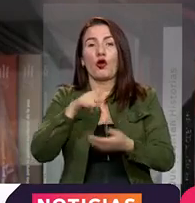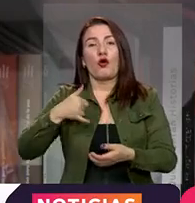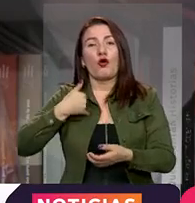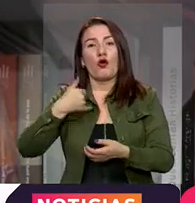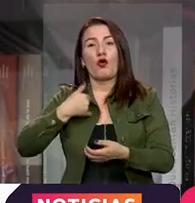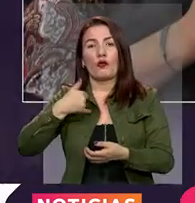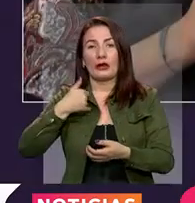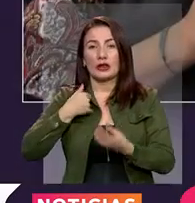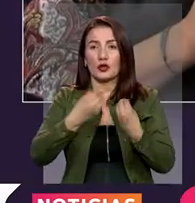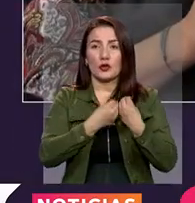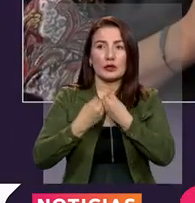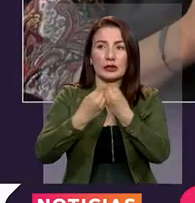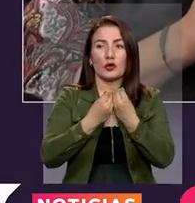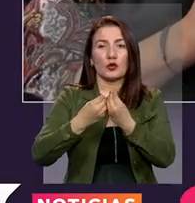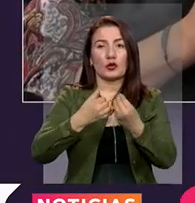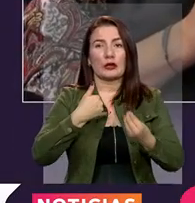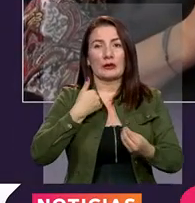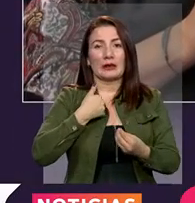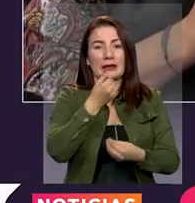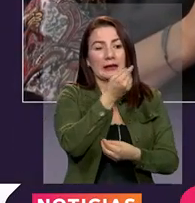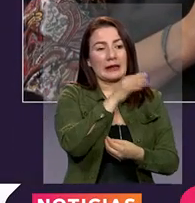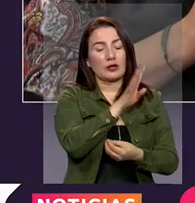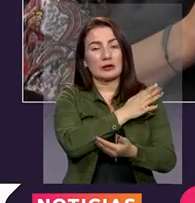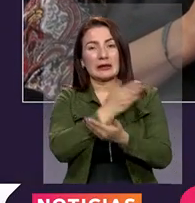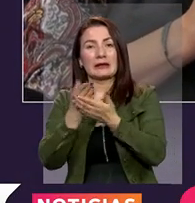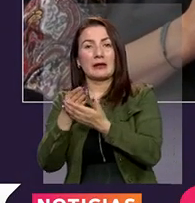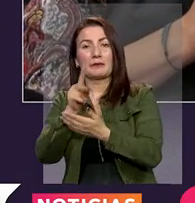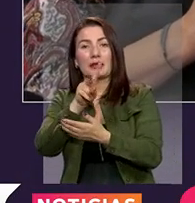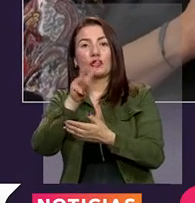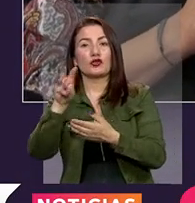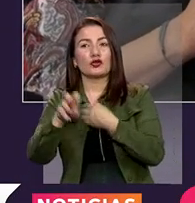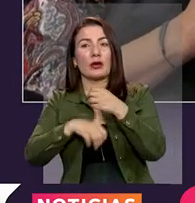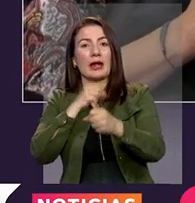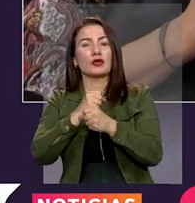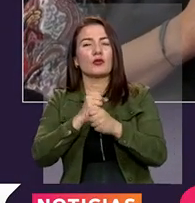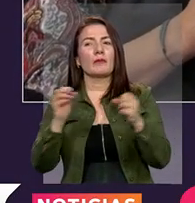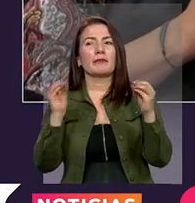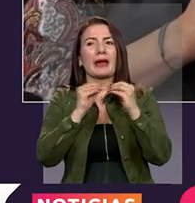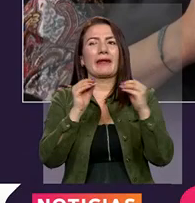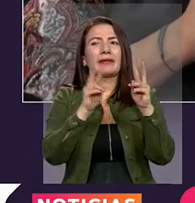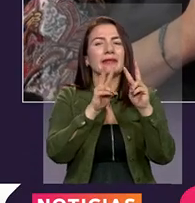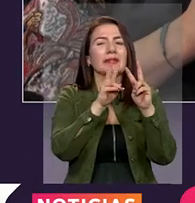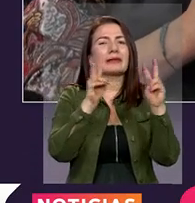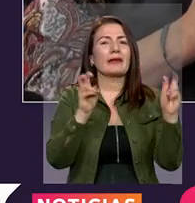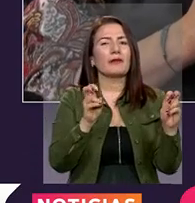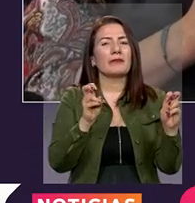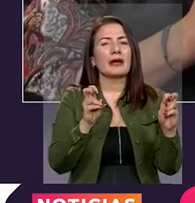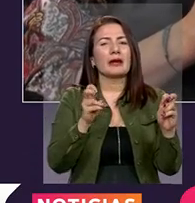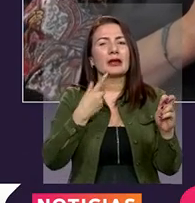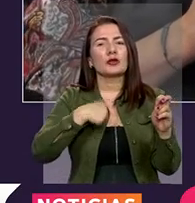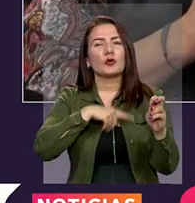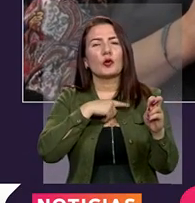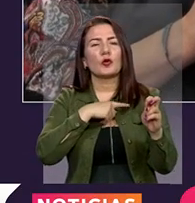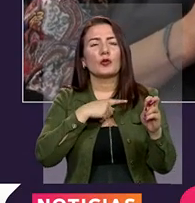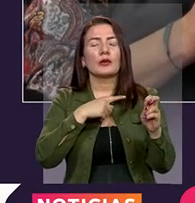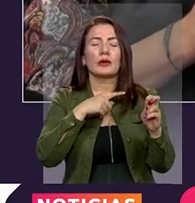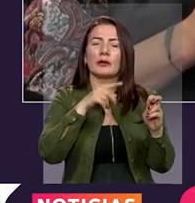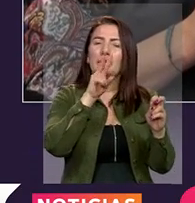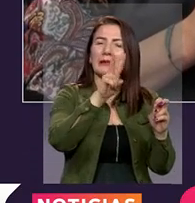jóvenes en los consejos de juventud que podían votar de los 14 a los 28 años, sino que hay otro tema que también va al lado de este, es que tuvimos